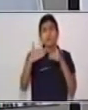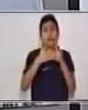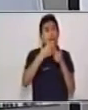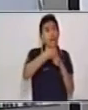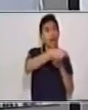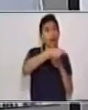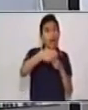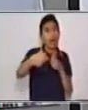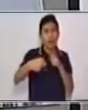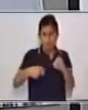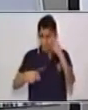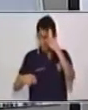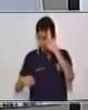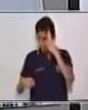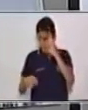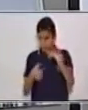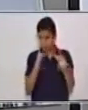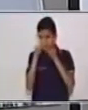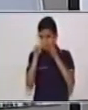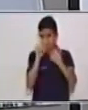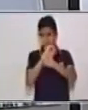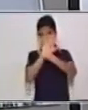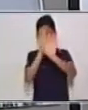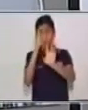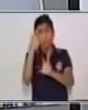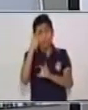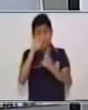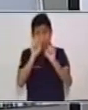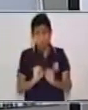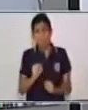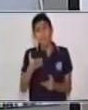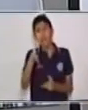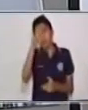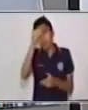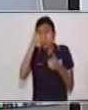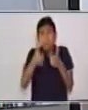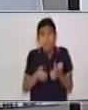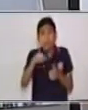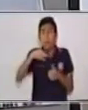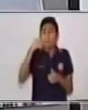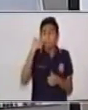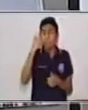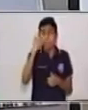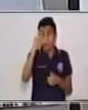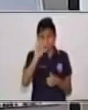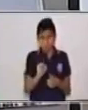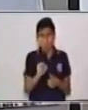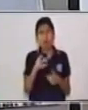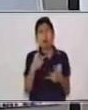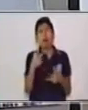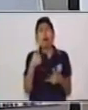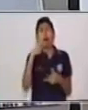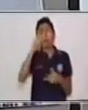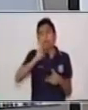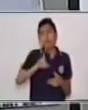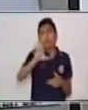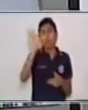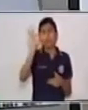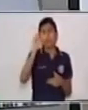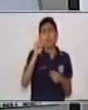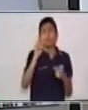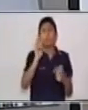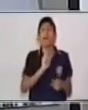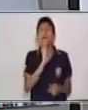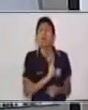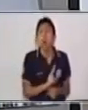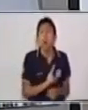Parte primordial y principal para realizar nuestro análisis de la microestructura dentro del predicado va a ser encontrar el verbo. Y